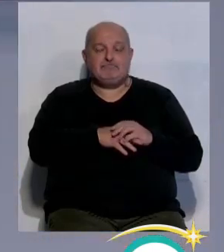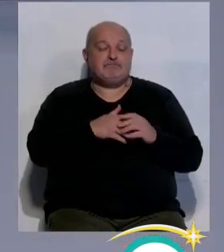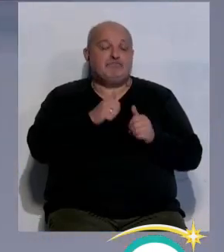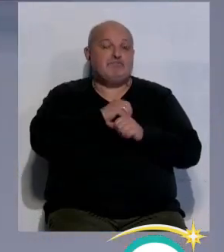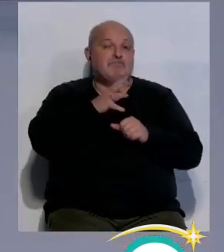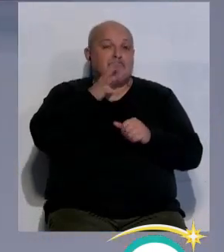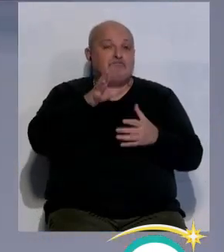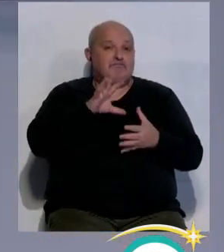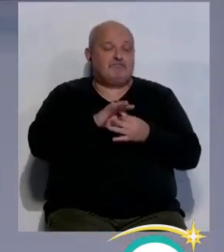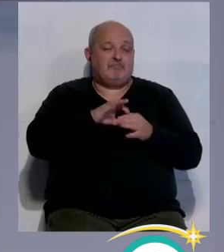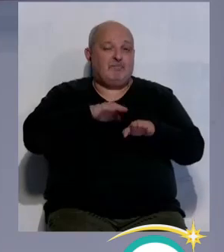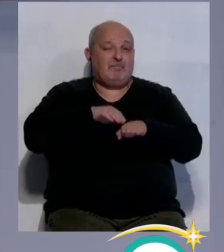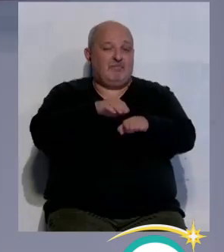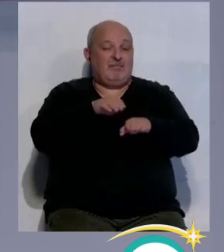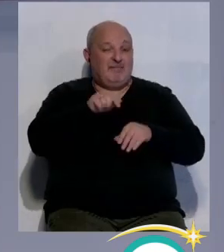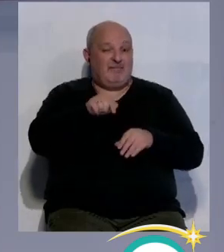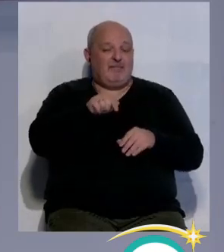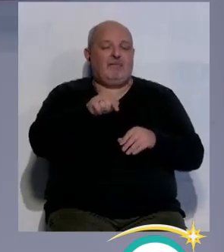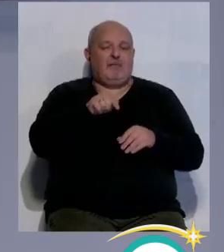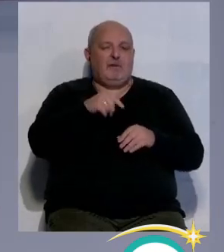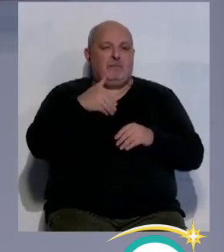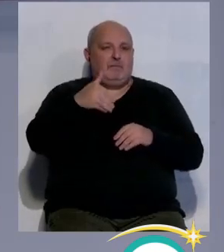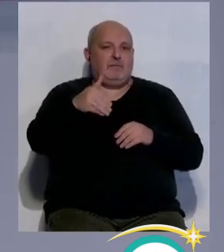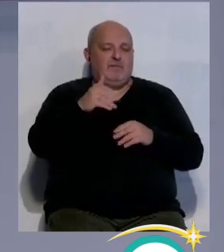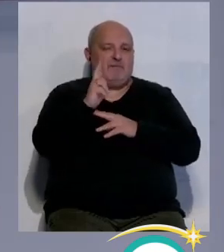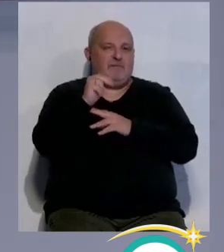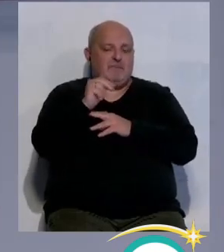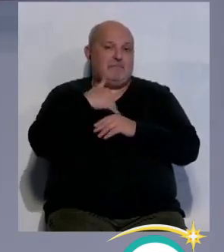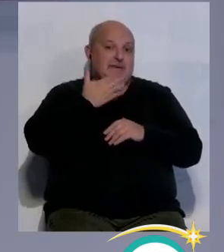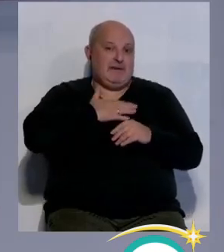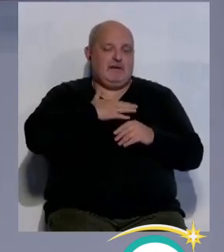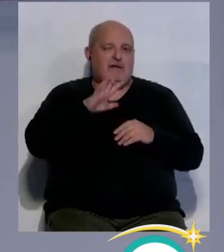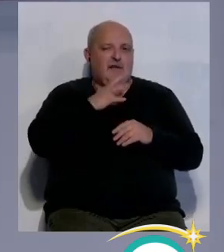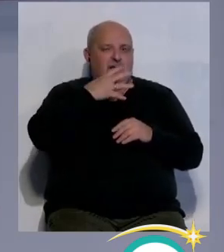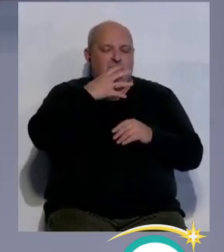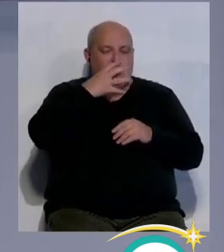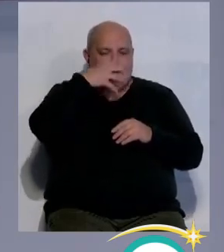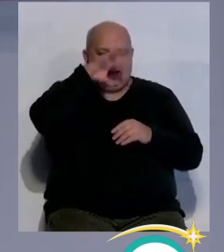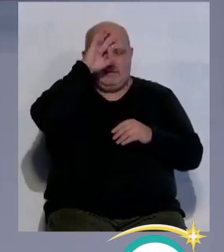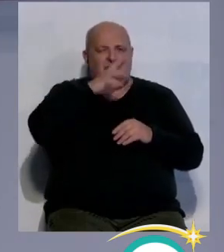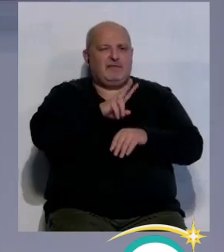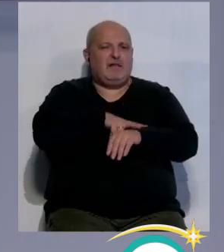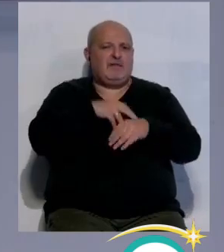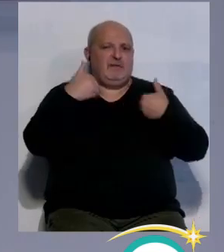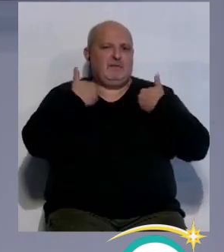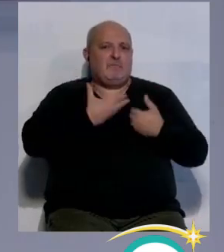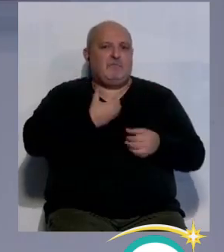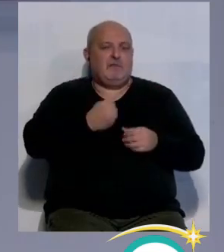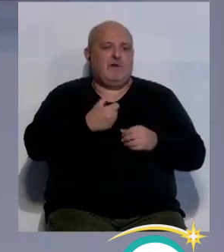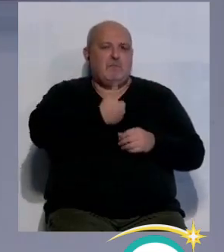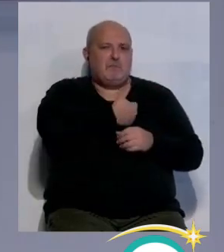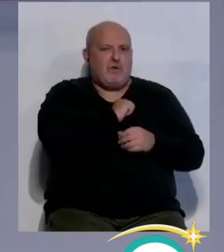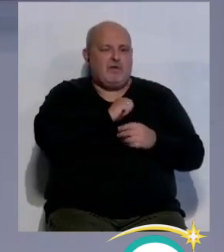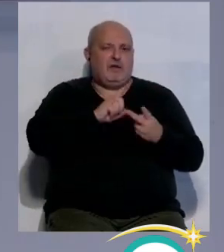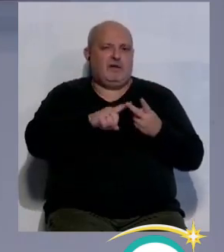Pues con motivo de la cabalgata de Reyes, el próximo viernes, mañana, 5 de enero, las delegaciones municipales de